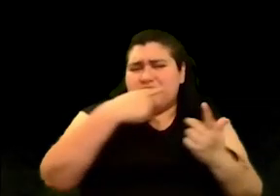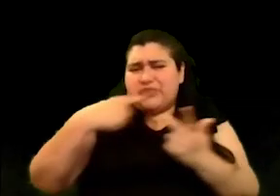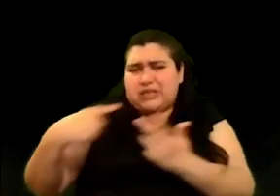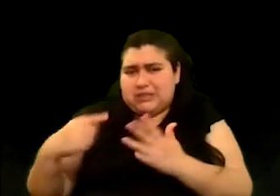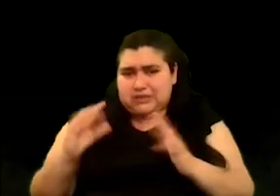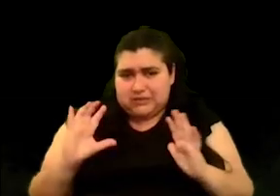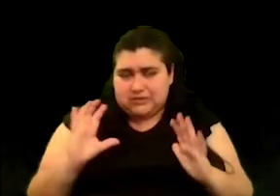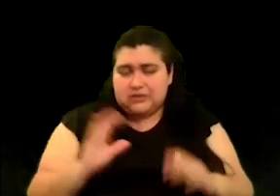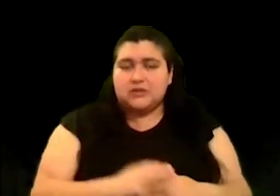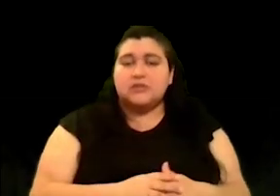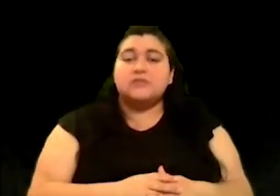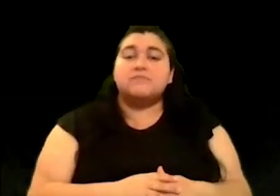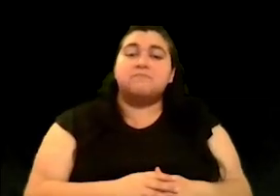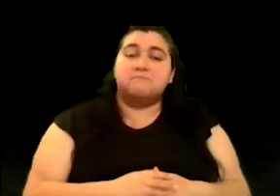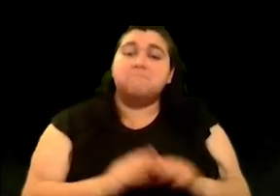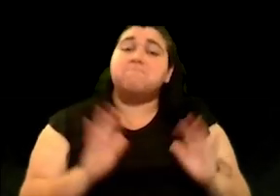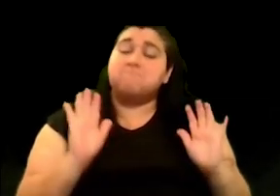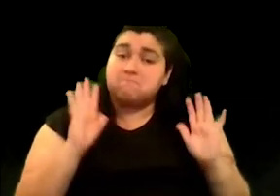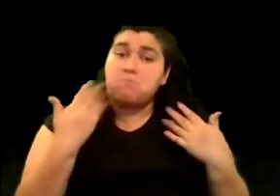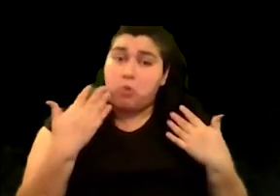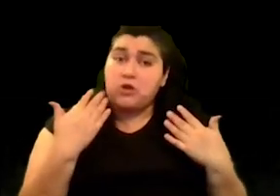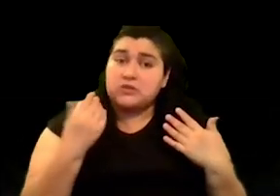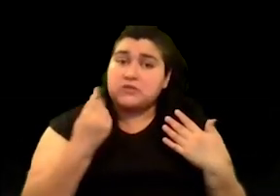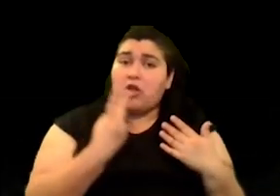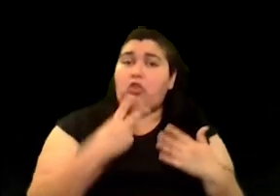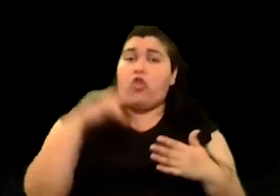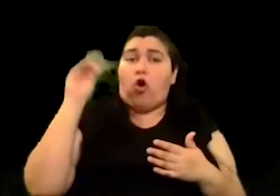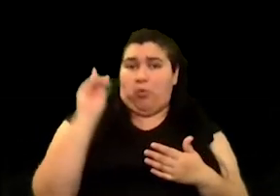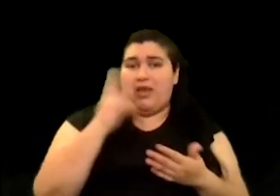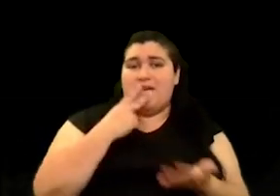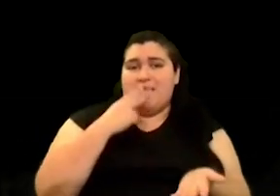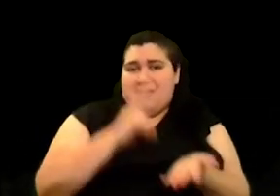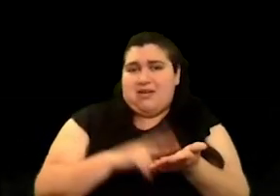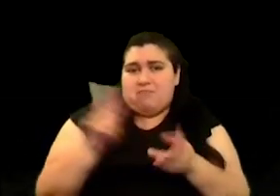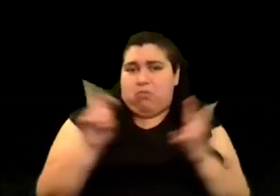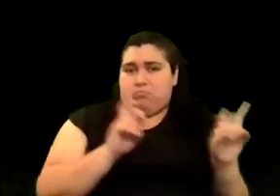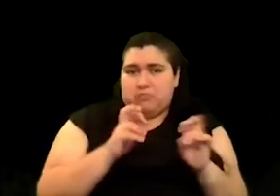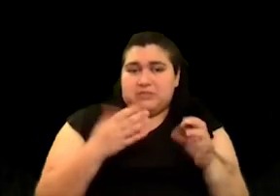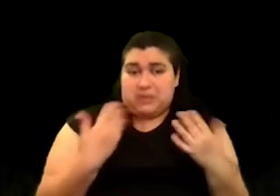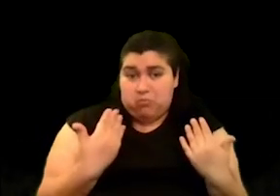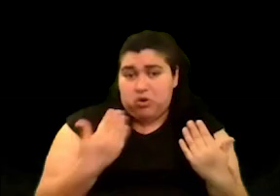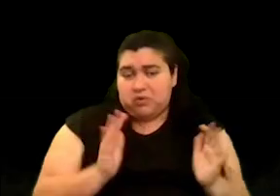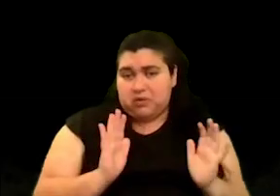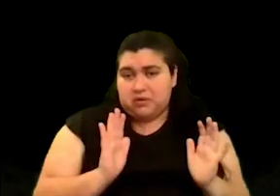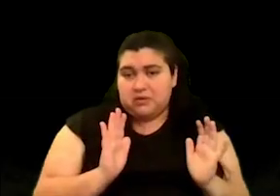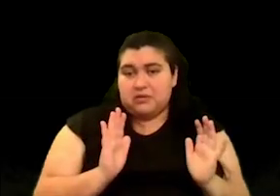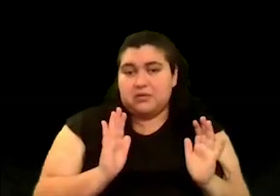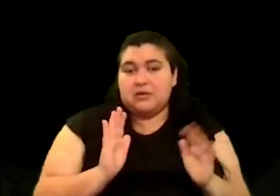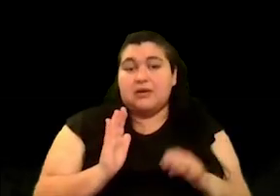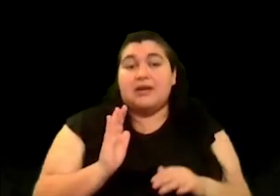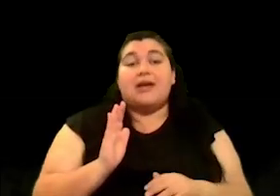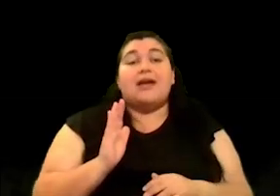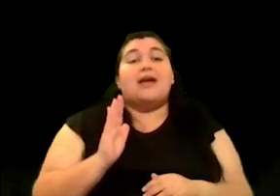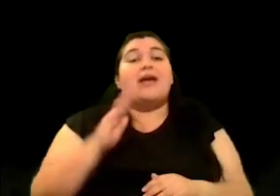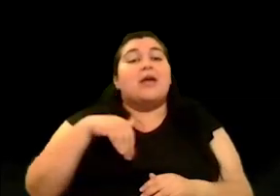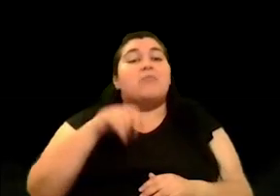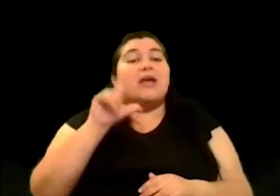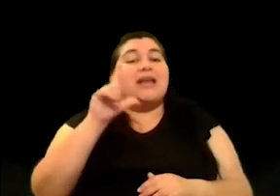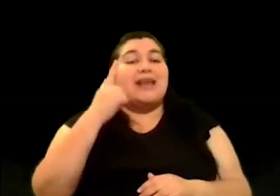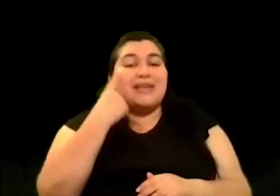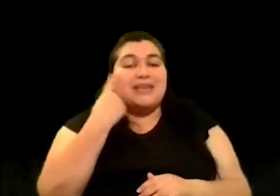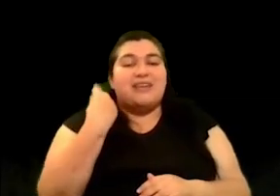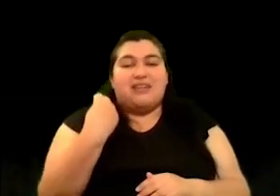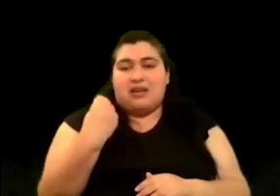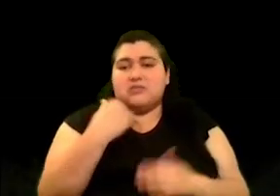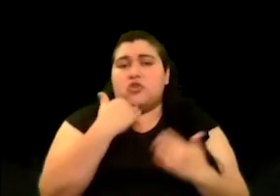un tratado podría facilitar la doble no imposición internacional. El LMLI viene a decir, no me importa lo que dijeron ustedes